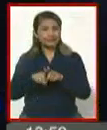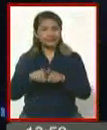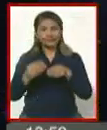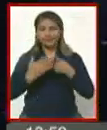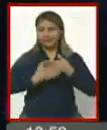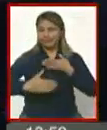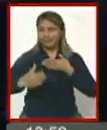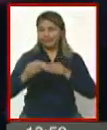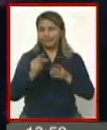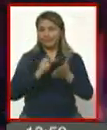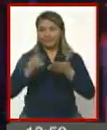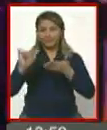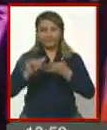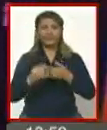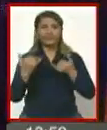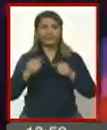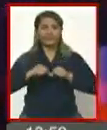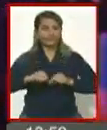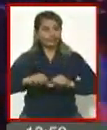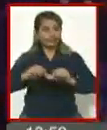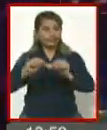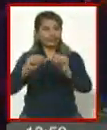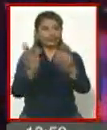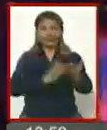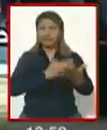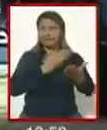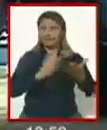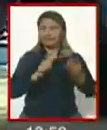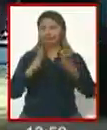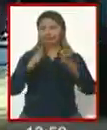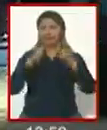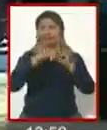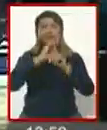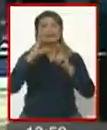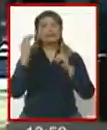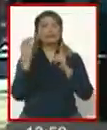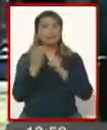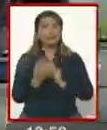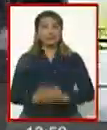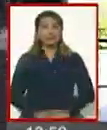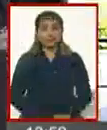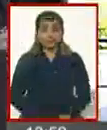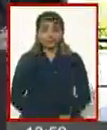con este proyecto. Para hoy continuarán con su concierto en la Casa de la Cultura.